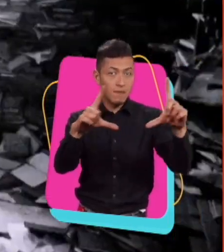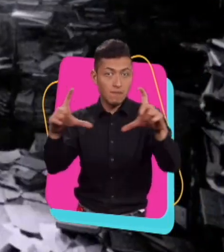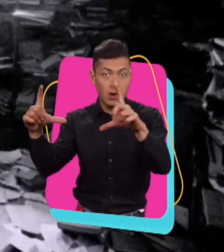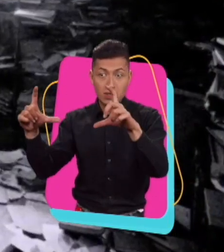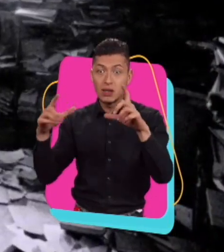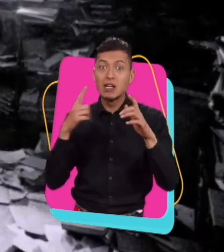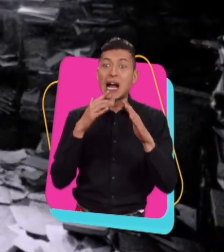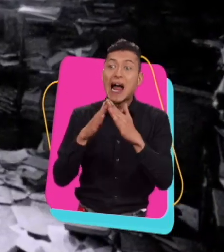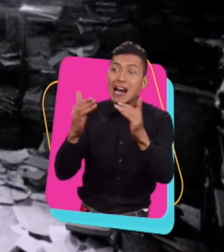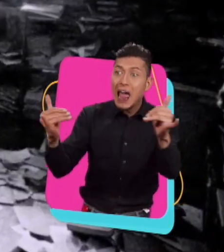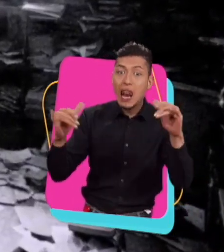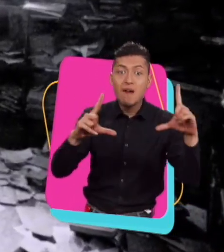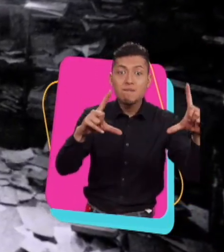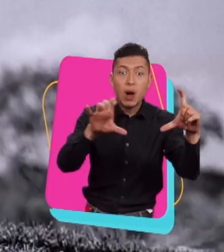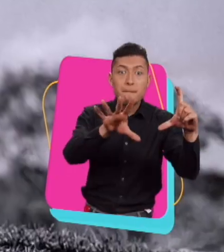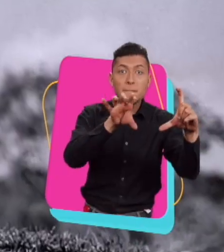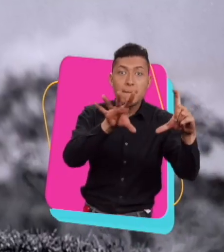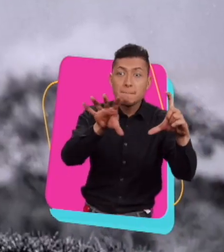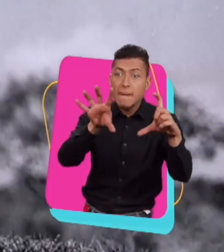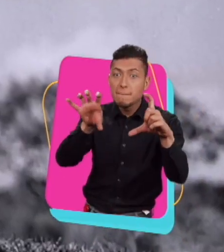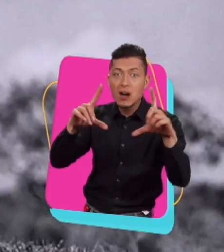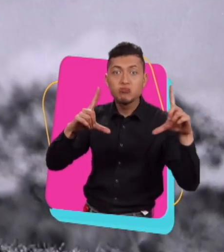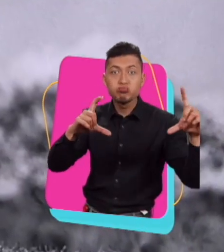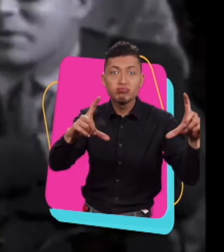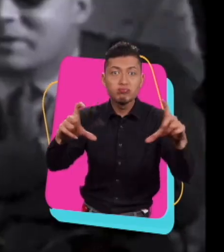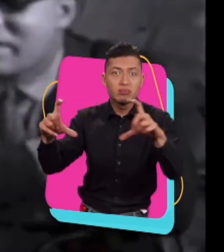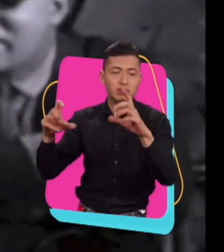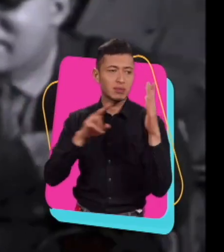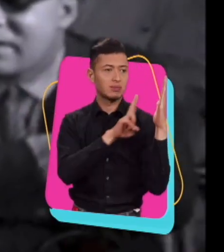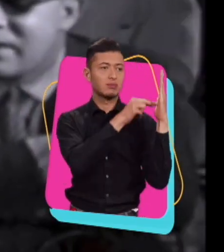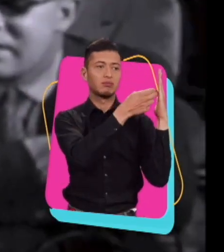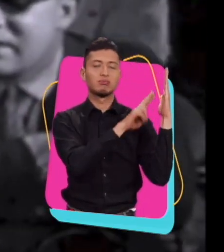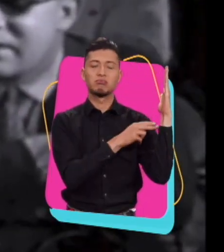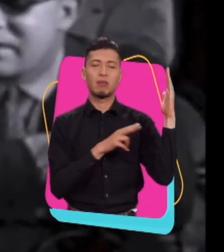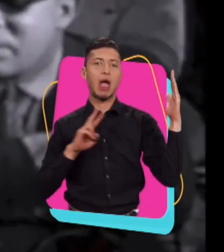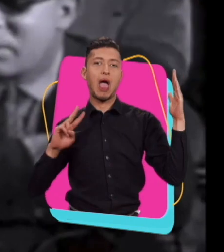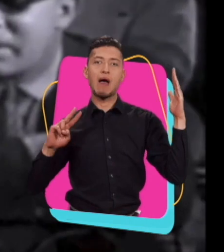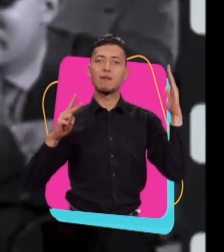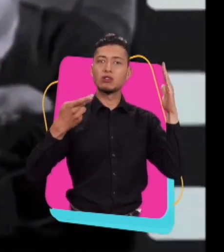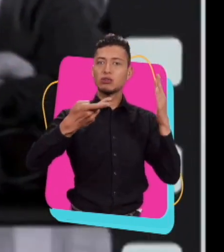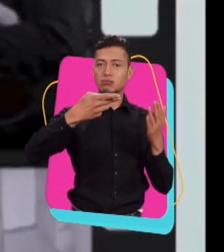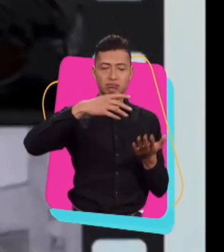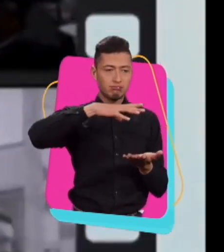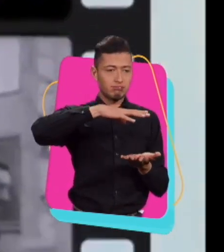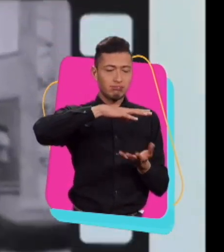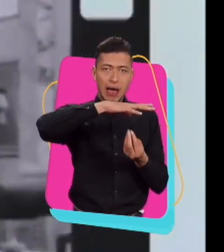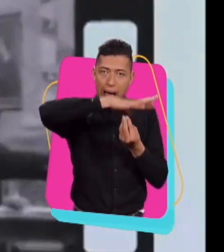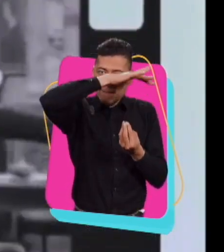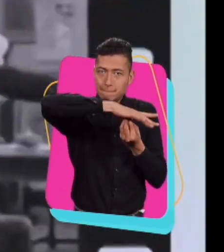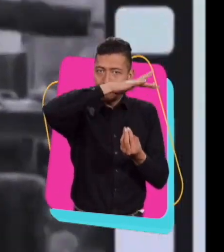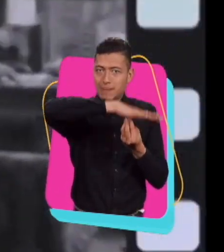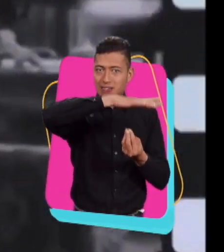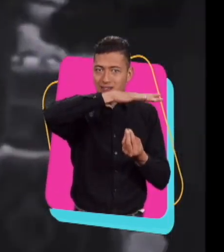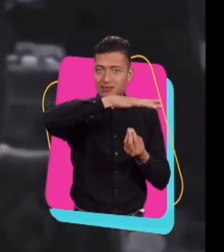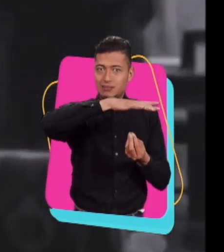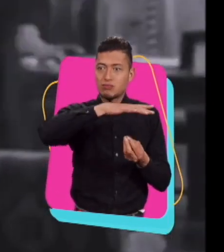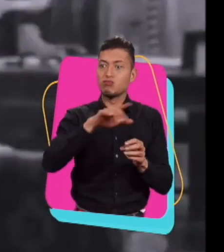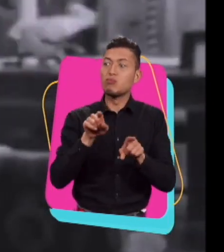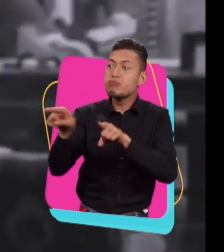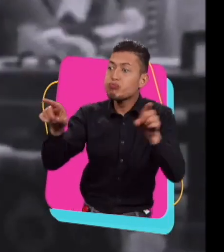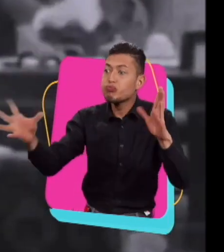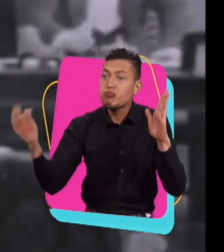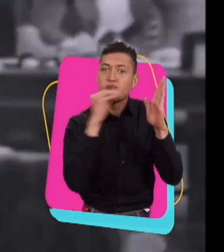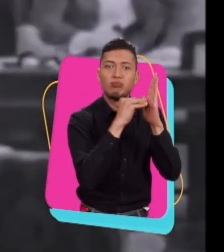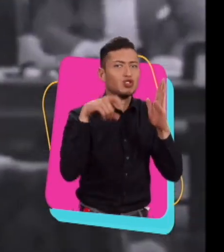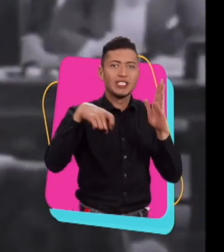cinematógrafo. Una vez que hay cómo capturar la realidad, la pintura evolucionó hacia lo abstracto, porque ya no tenía que